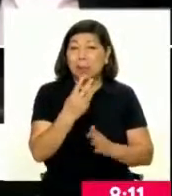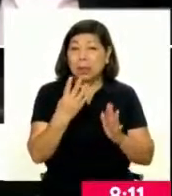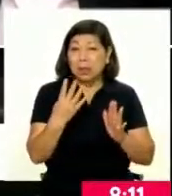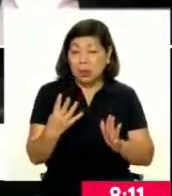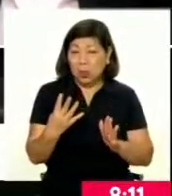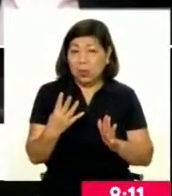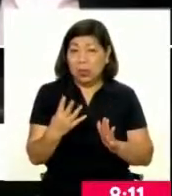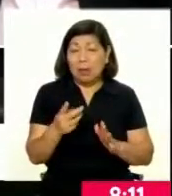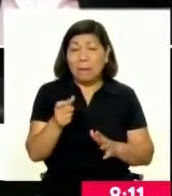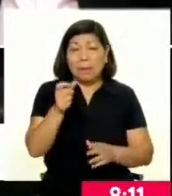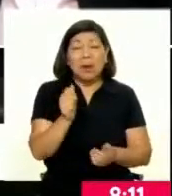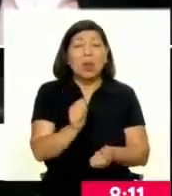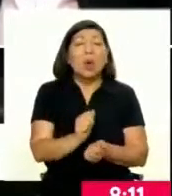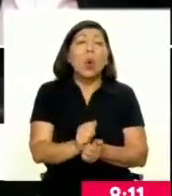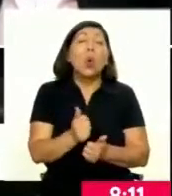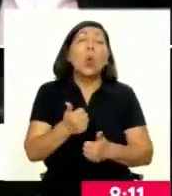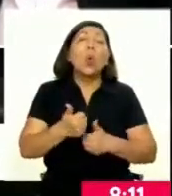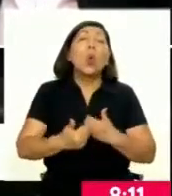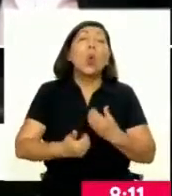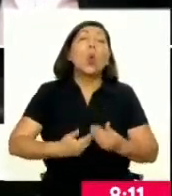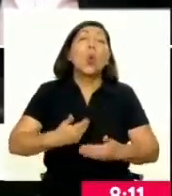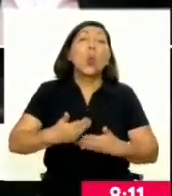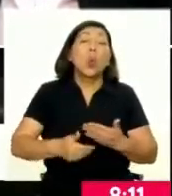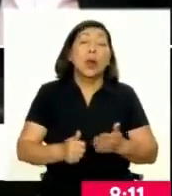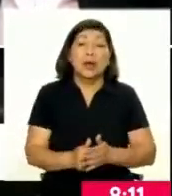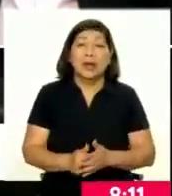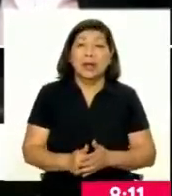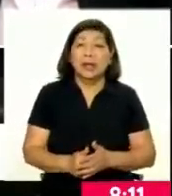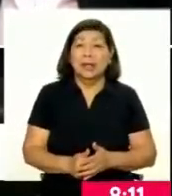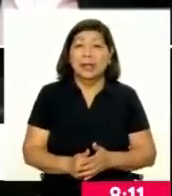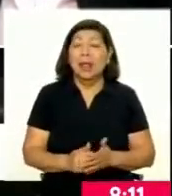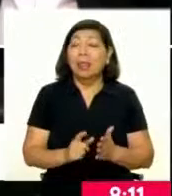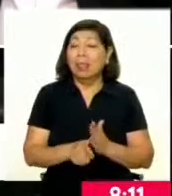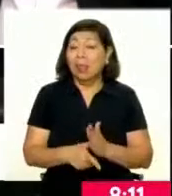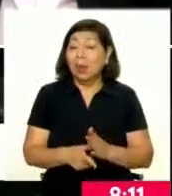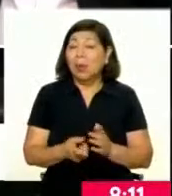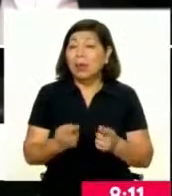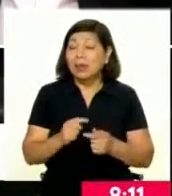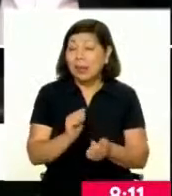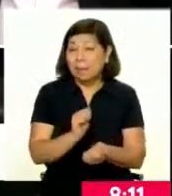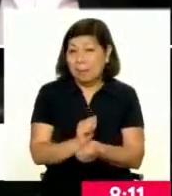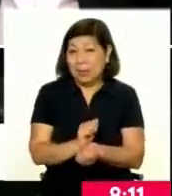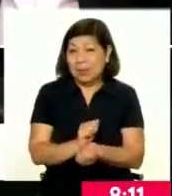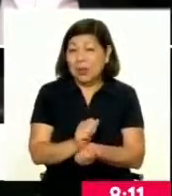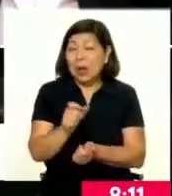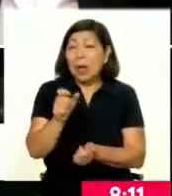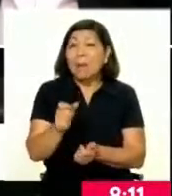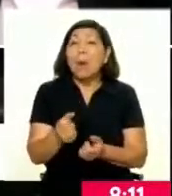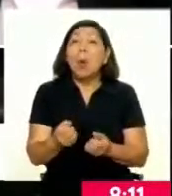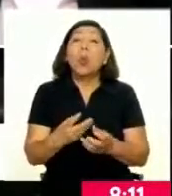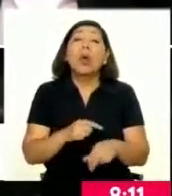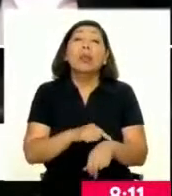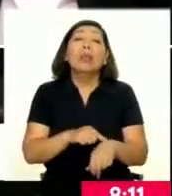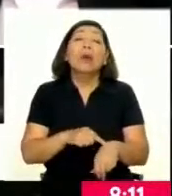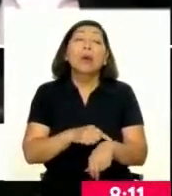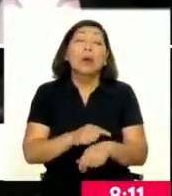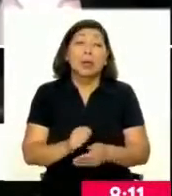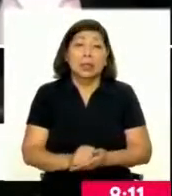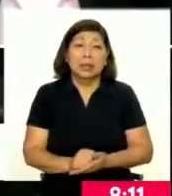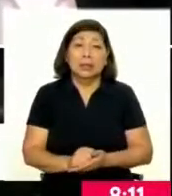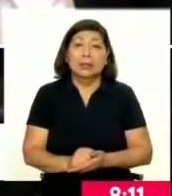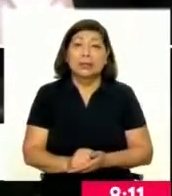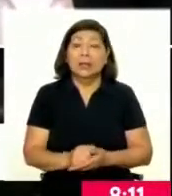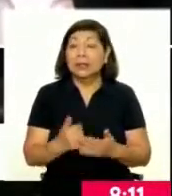29 detenidos. ¿Cuál es el procedimiento que se sigue luego de estas detenciones? ¿Cuántas horas demoran